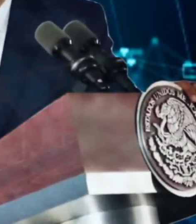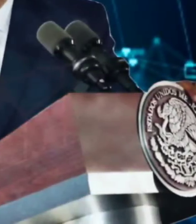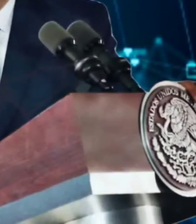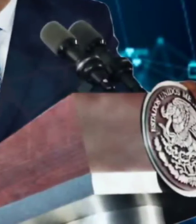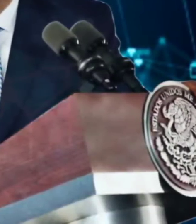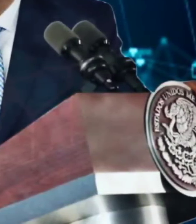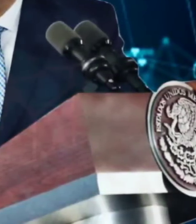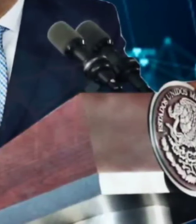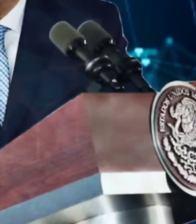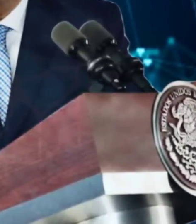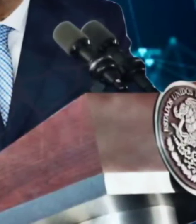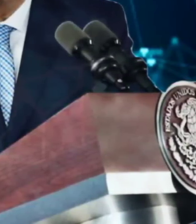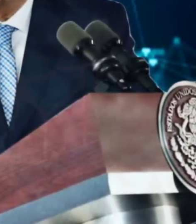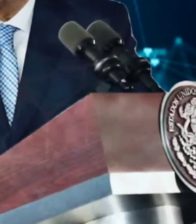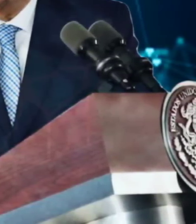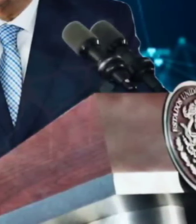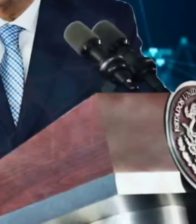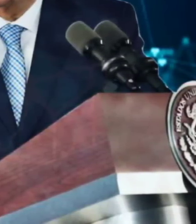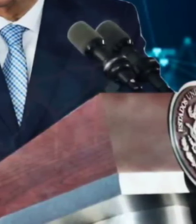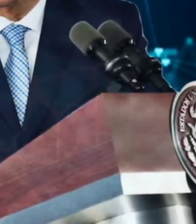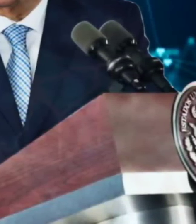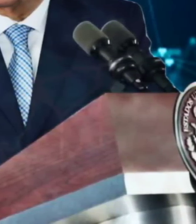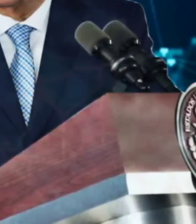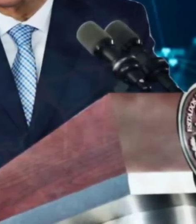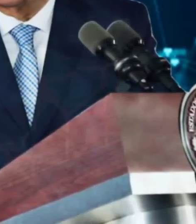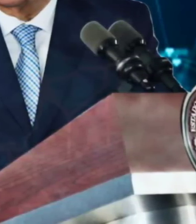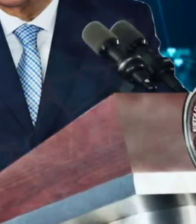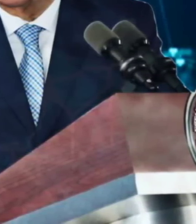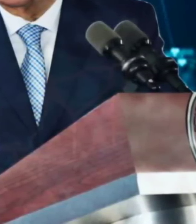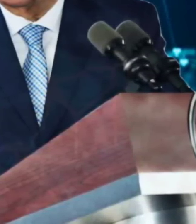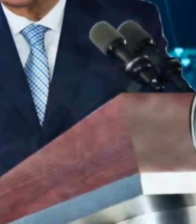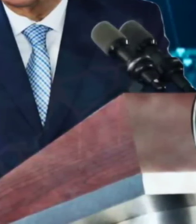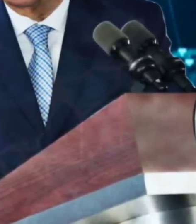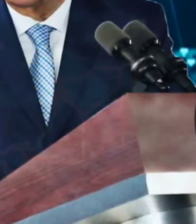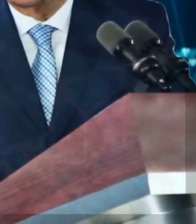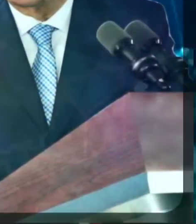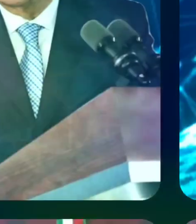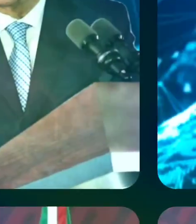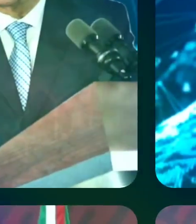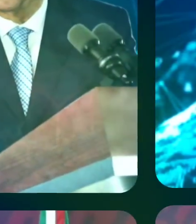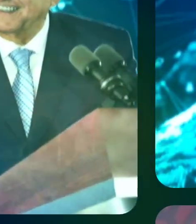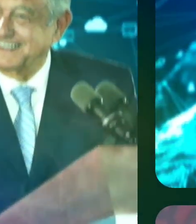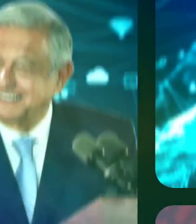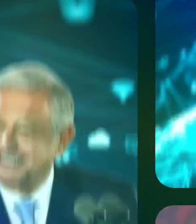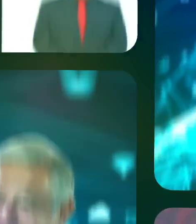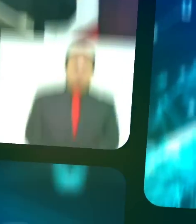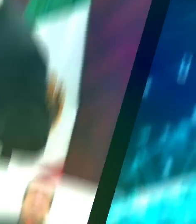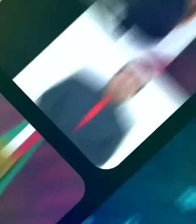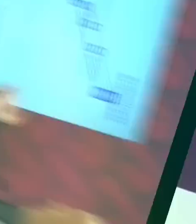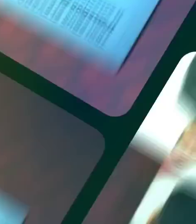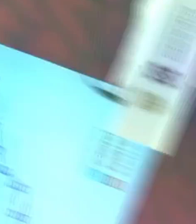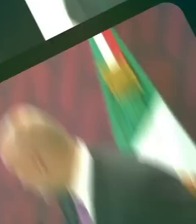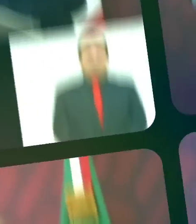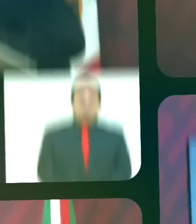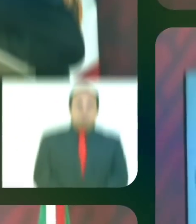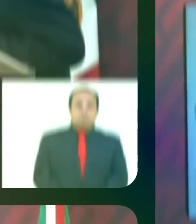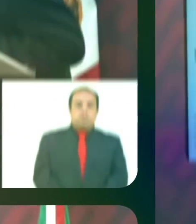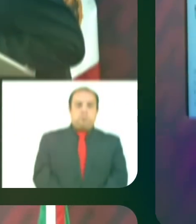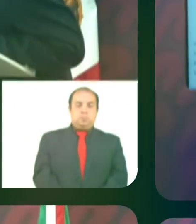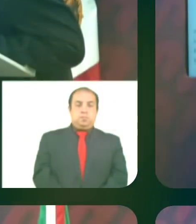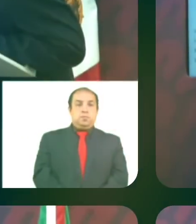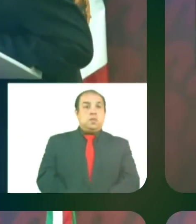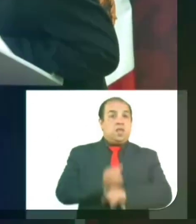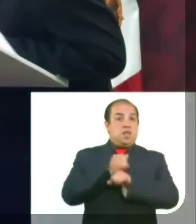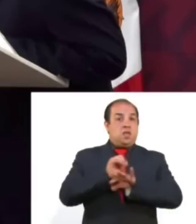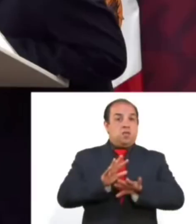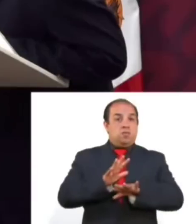todo y como siempre te digo deja tu like y Comparte el vídeo abrazo gente se los quiere bueno los